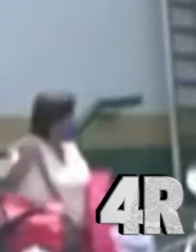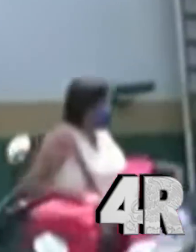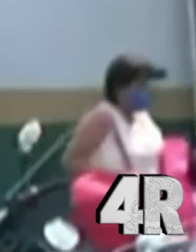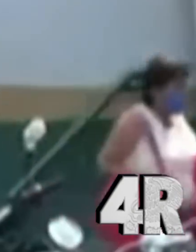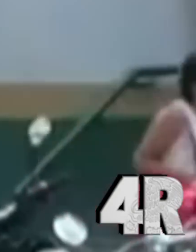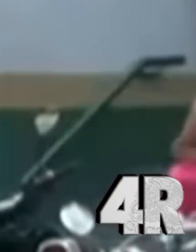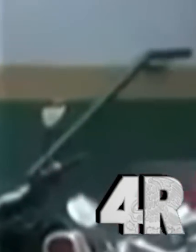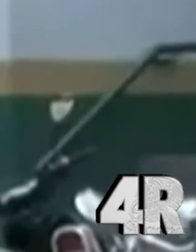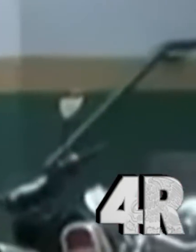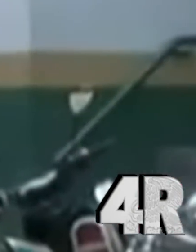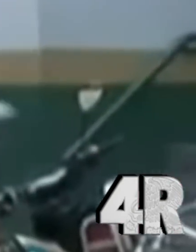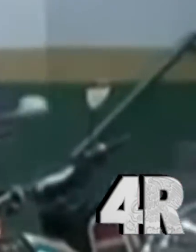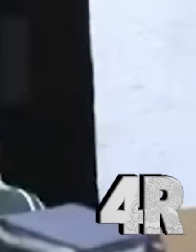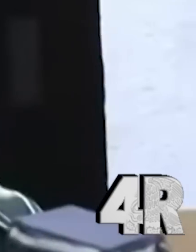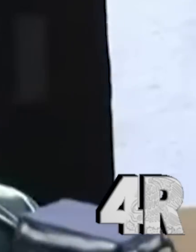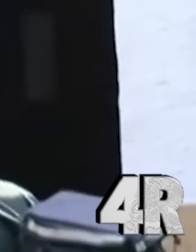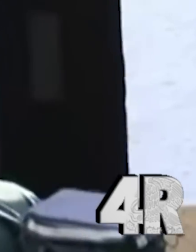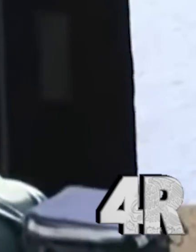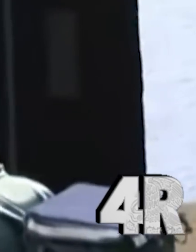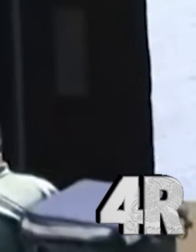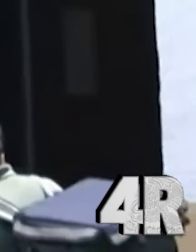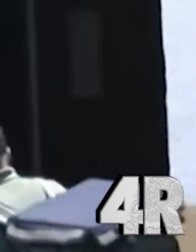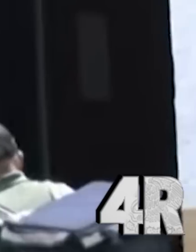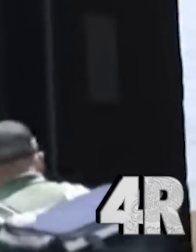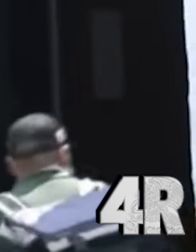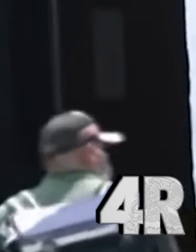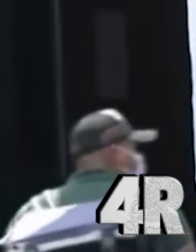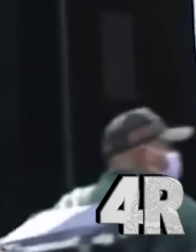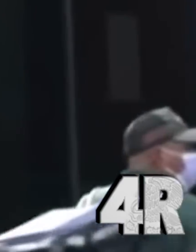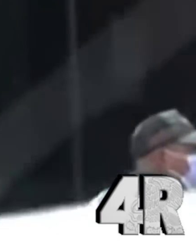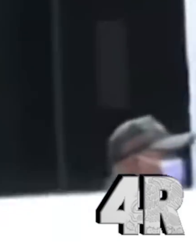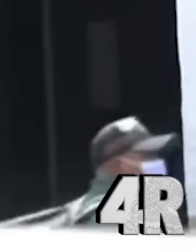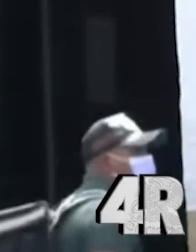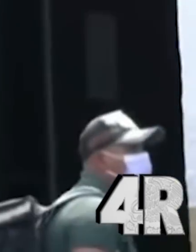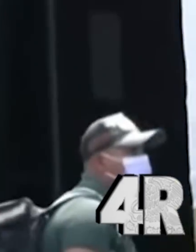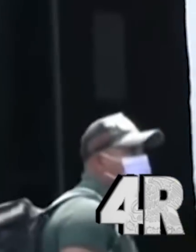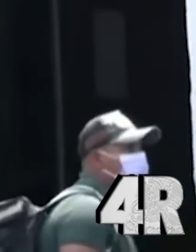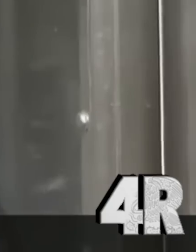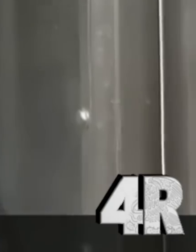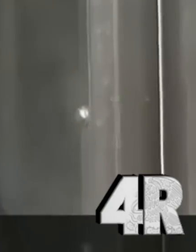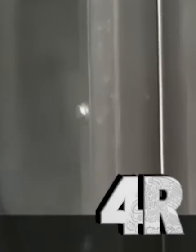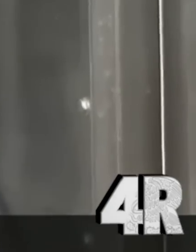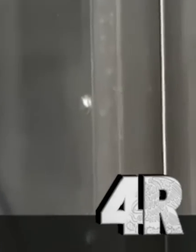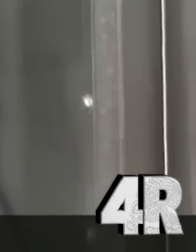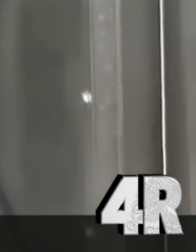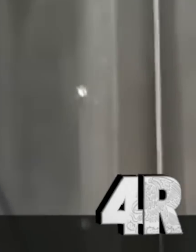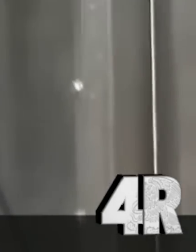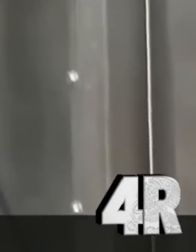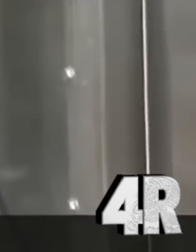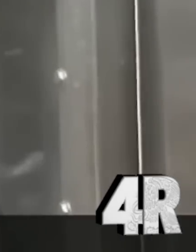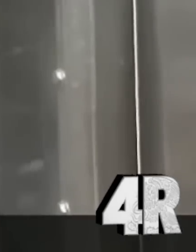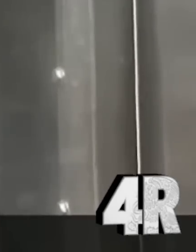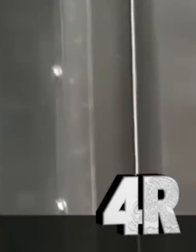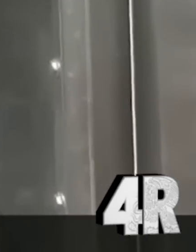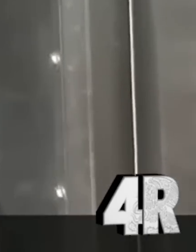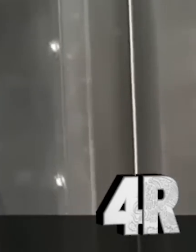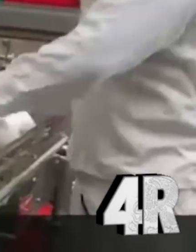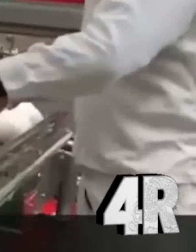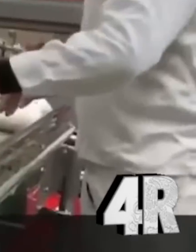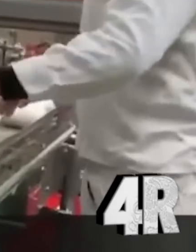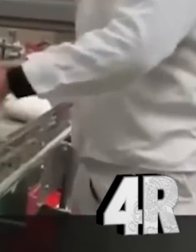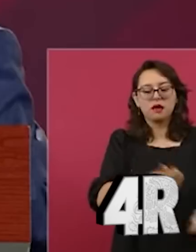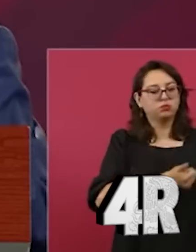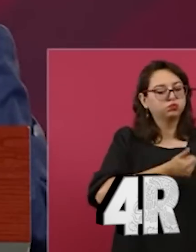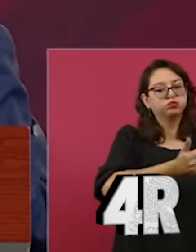Y pues sí es ciudadanos así como dice el presidente Andrés Manuel vaya que sí le duele este caso de corrupción de la